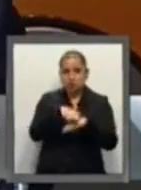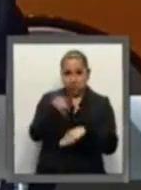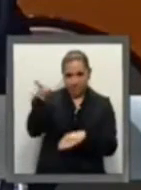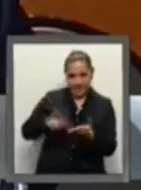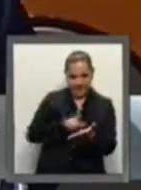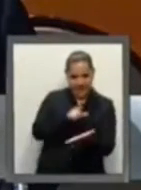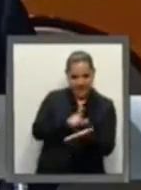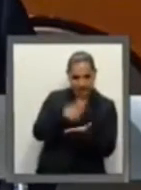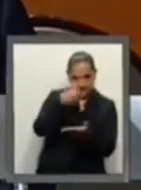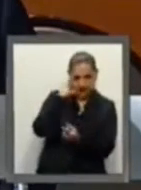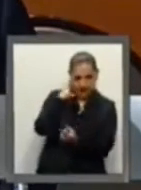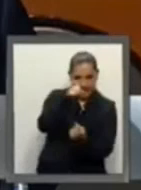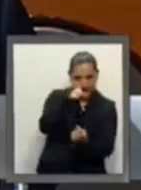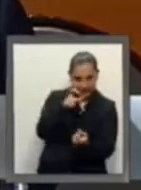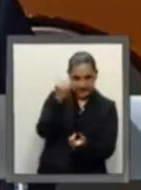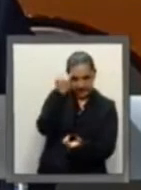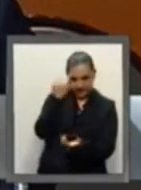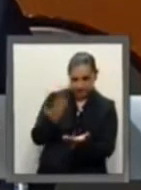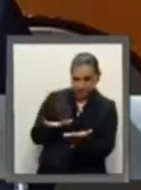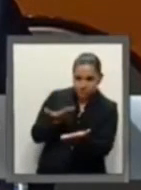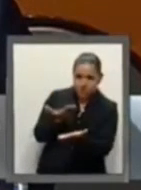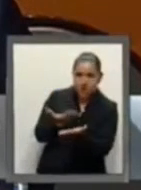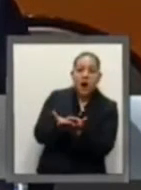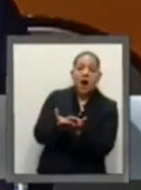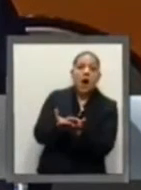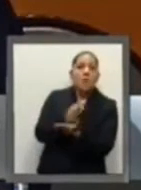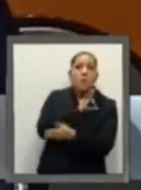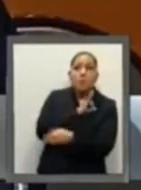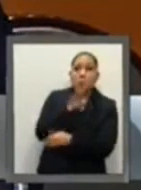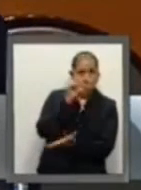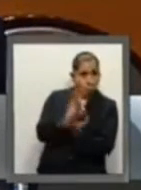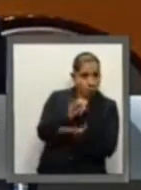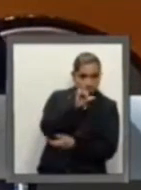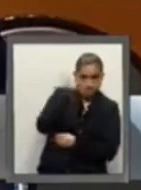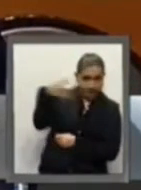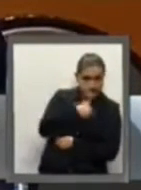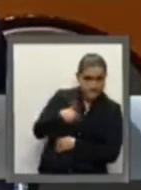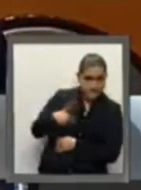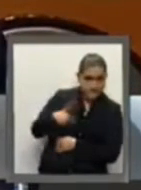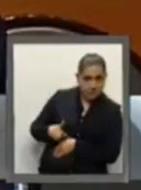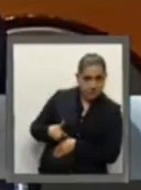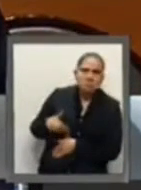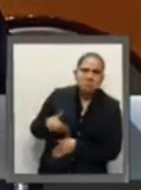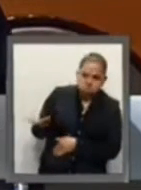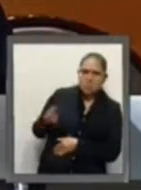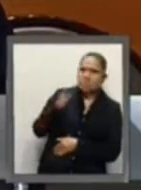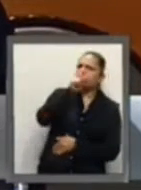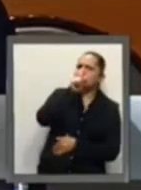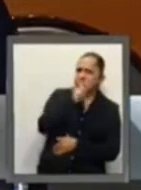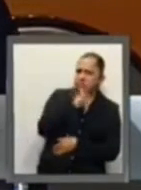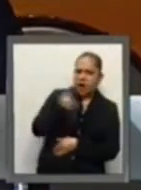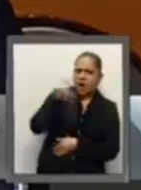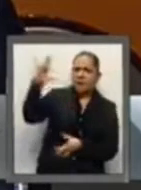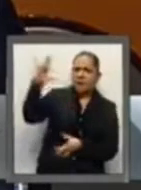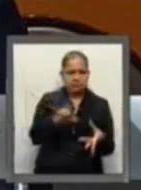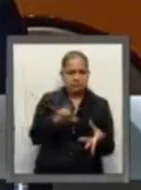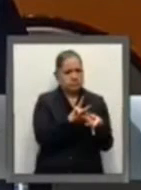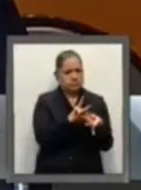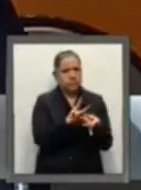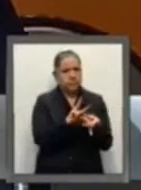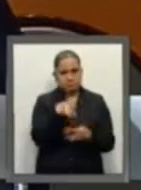ingresos es facultad exclusiva del ejecutivo también lo extiende a ser facultad exclusiva del ejecutivo